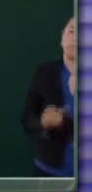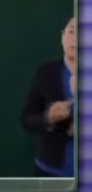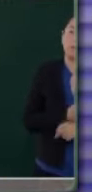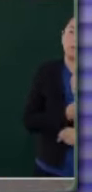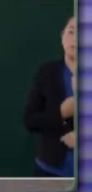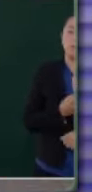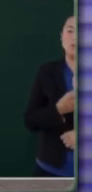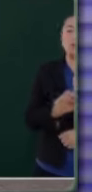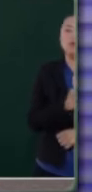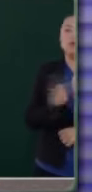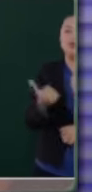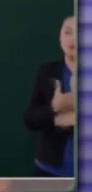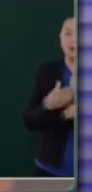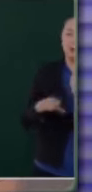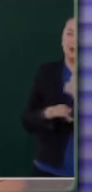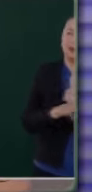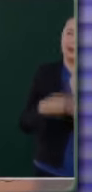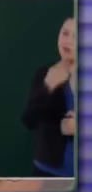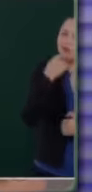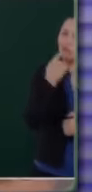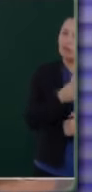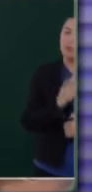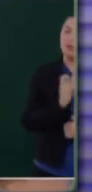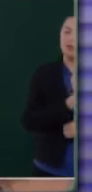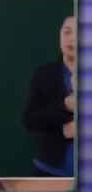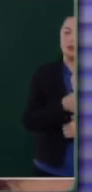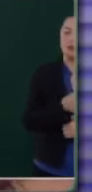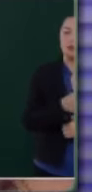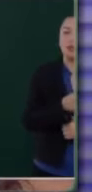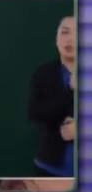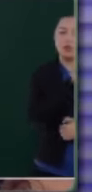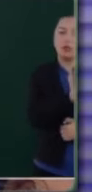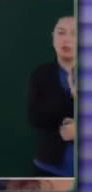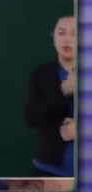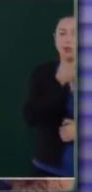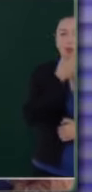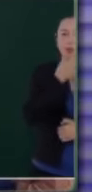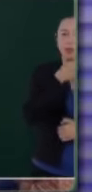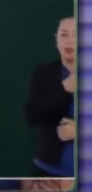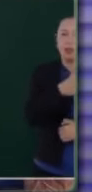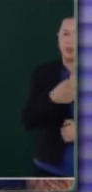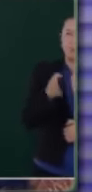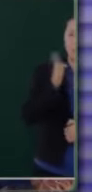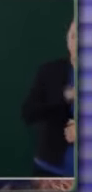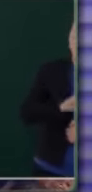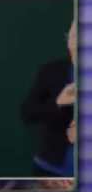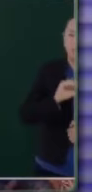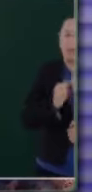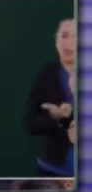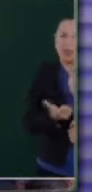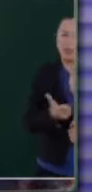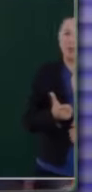otro alegato es que el señor era un delincuente o es un delincuente.